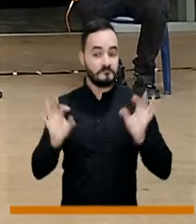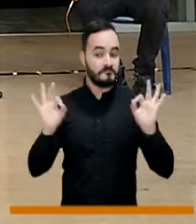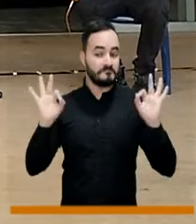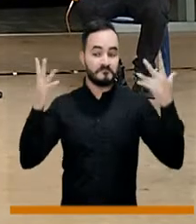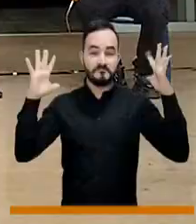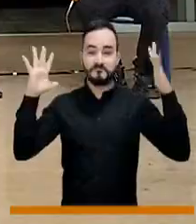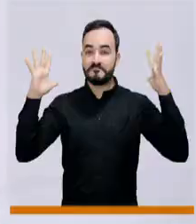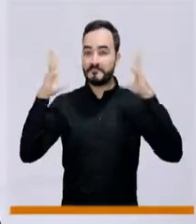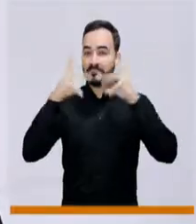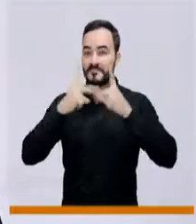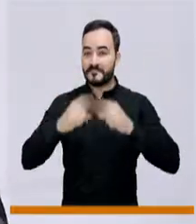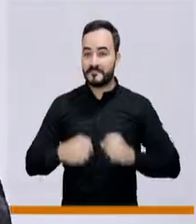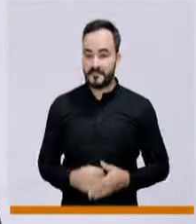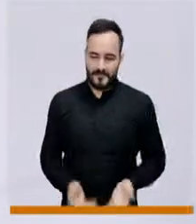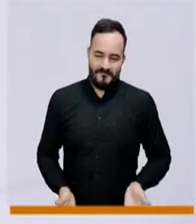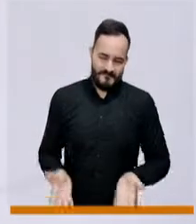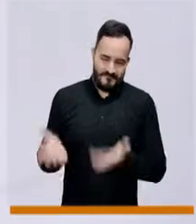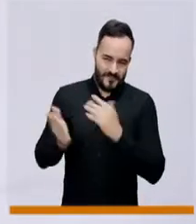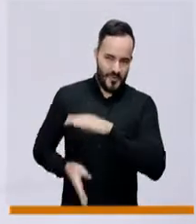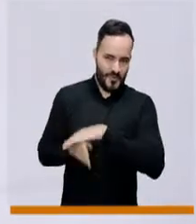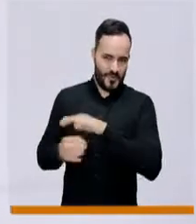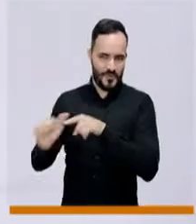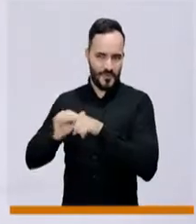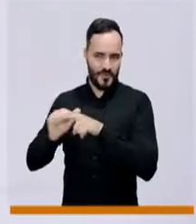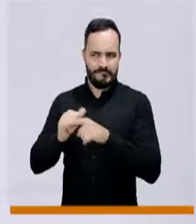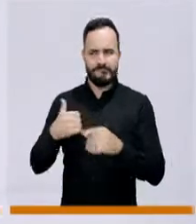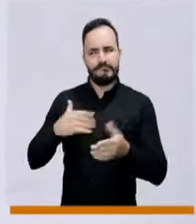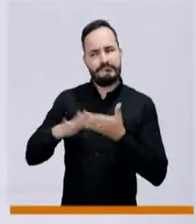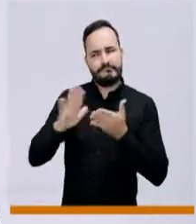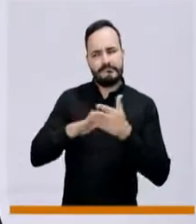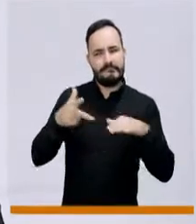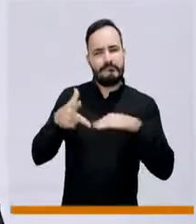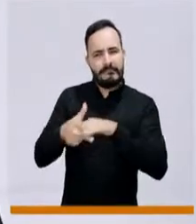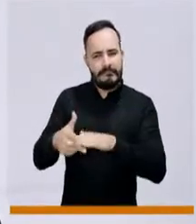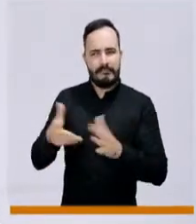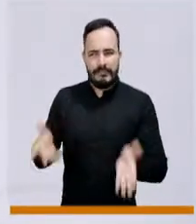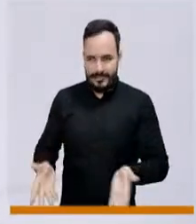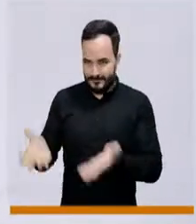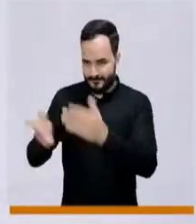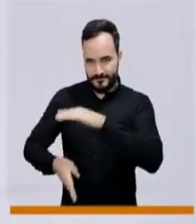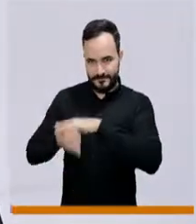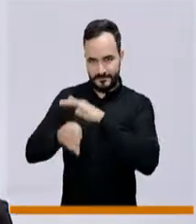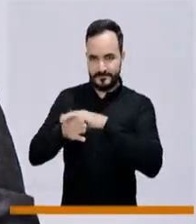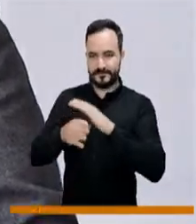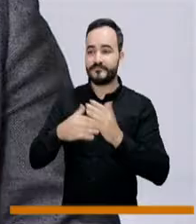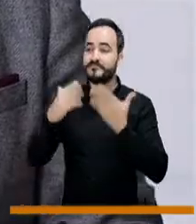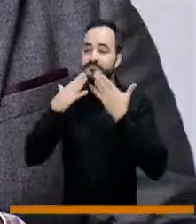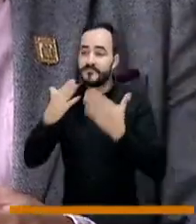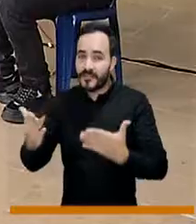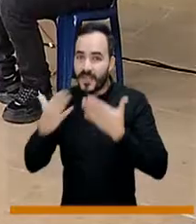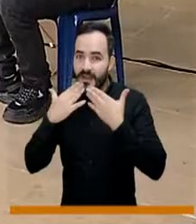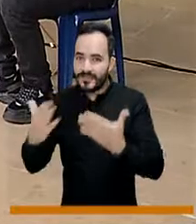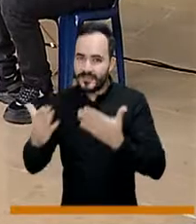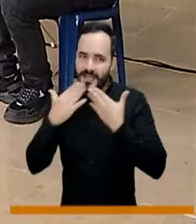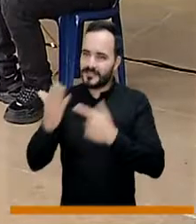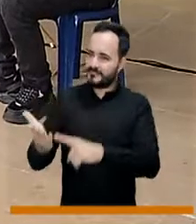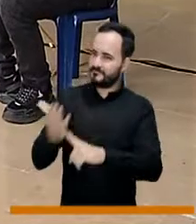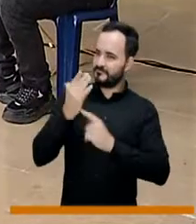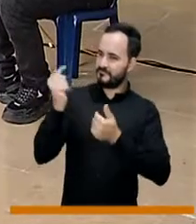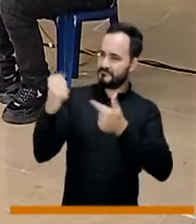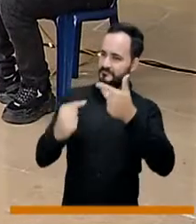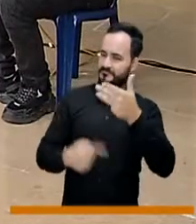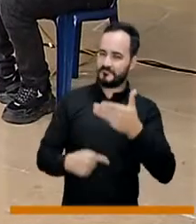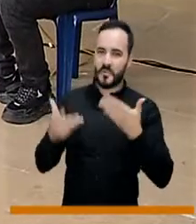clave para que la gente conozca, se apropie de estos espacios y viva la transformación cultural de Medellín. Oiga, qué maravilla. Pues bueno, los vamos a